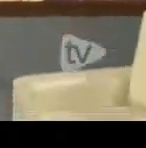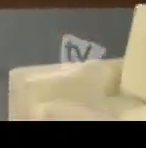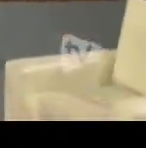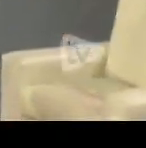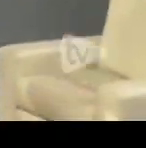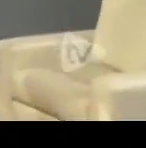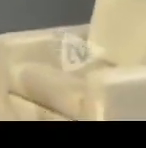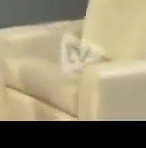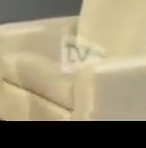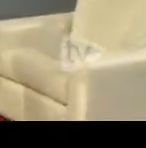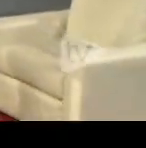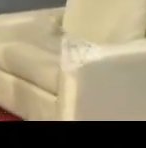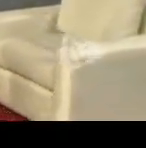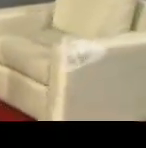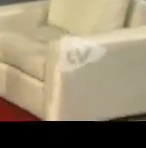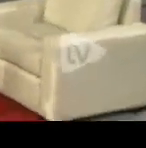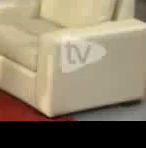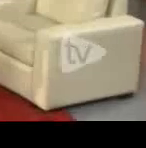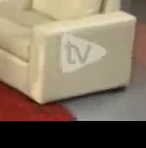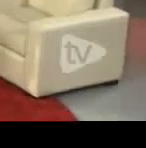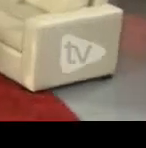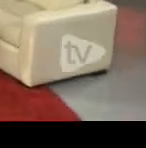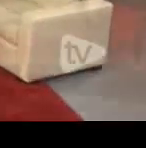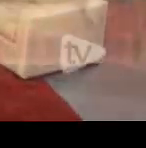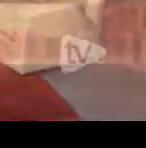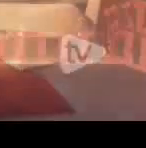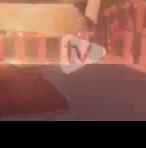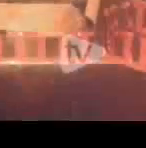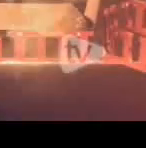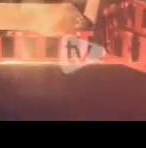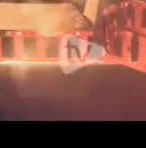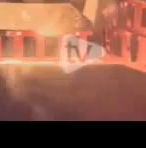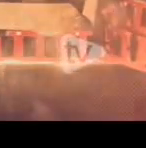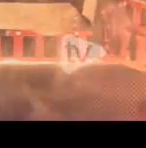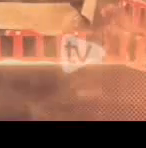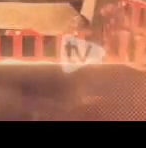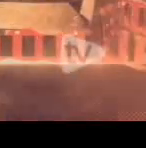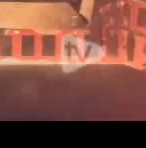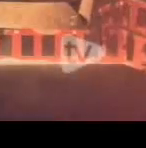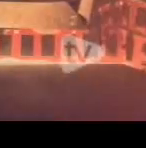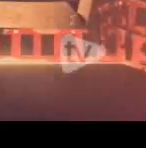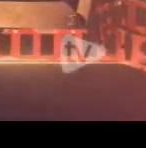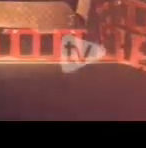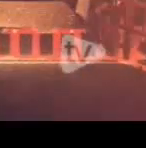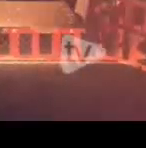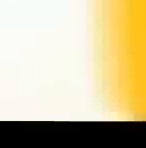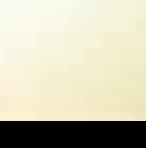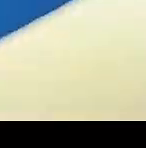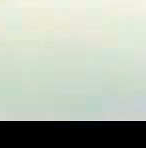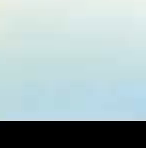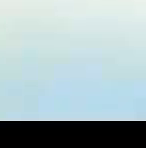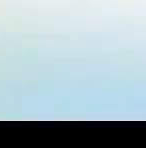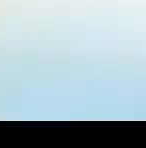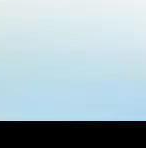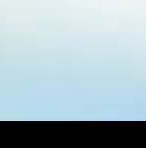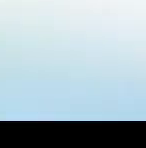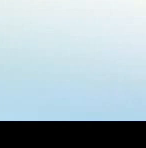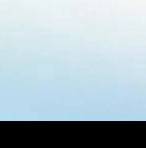en Derechos Reservados, periodismo sobre periodismo. Este domingo, a las 9 de la noche, por Ecuador